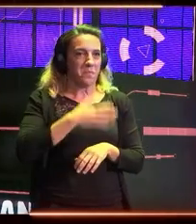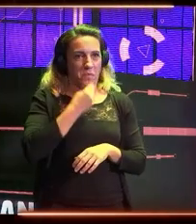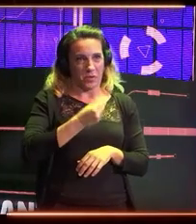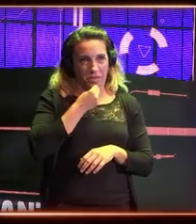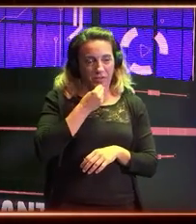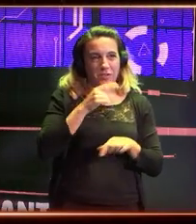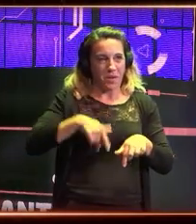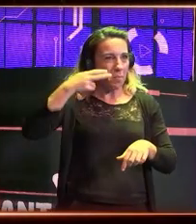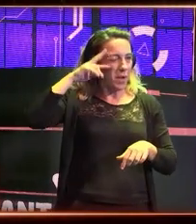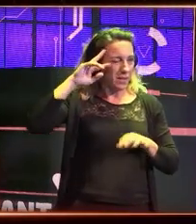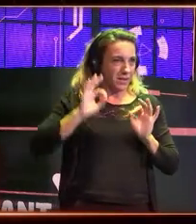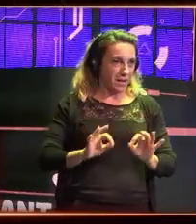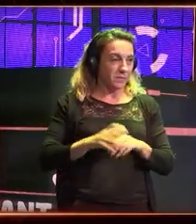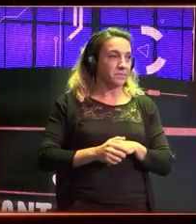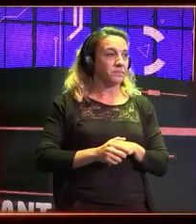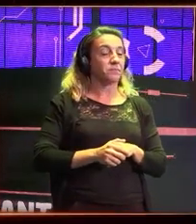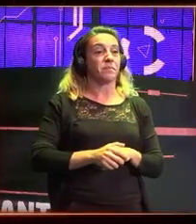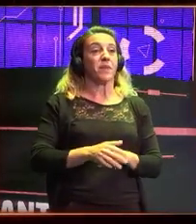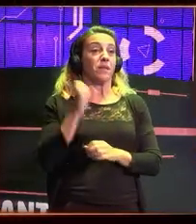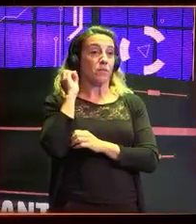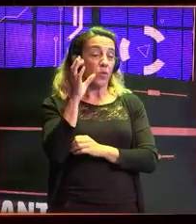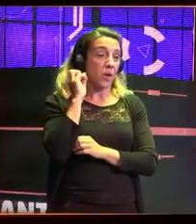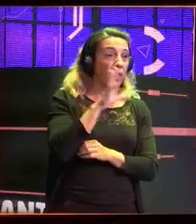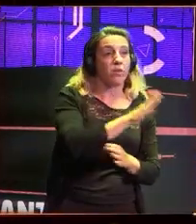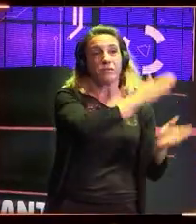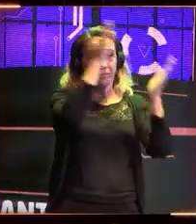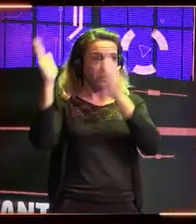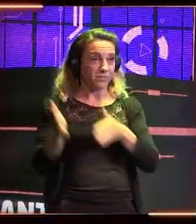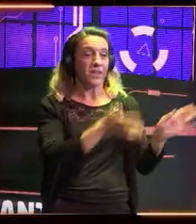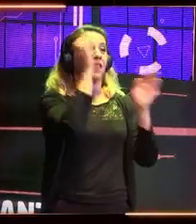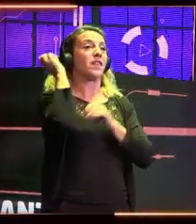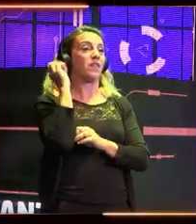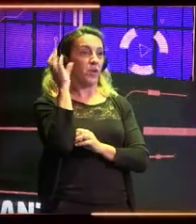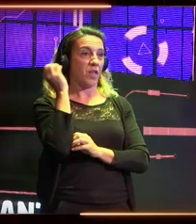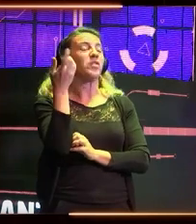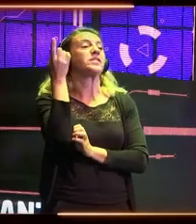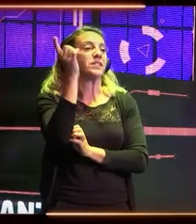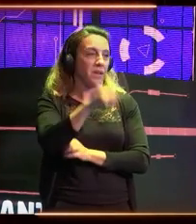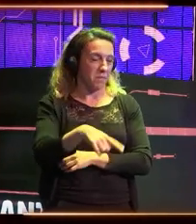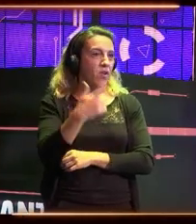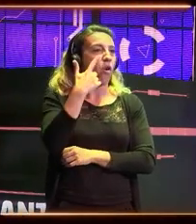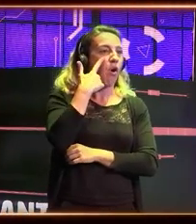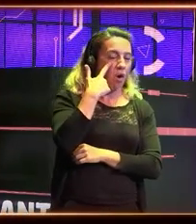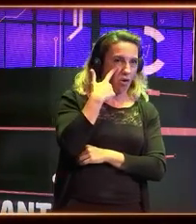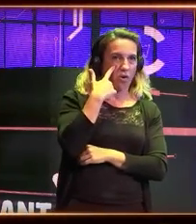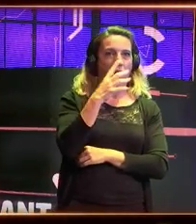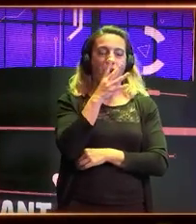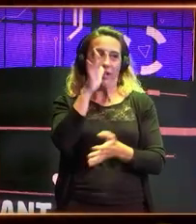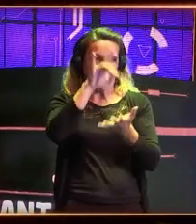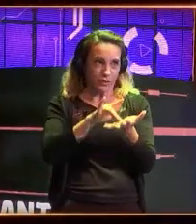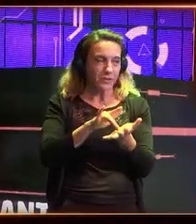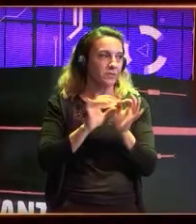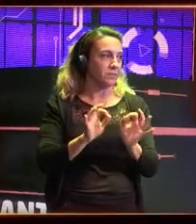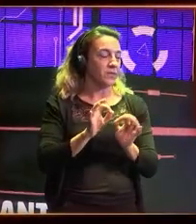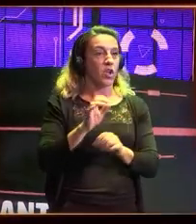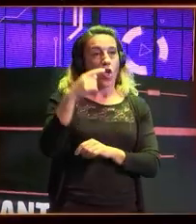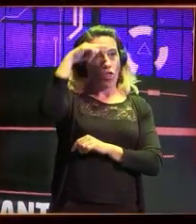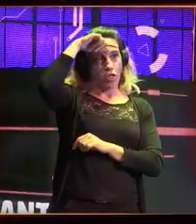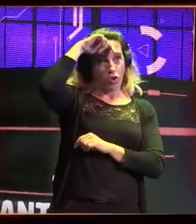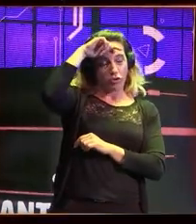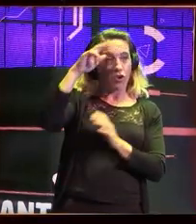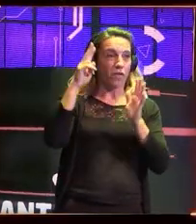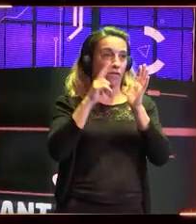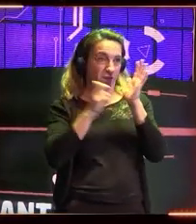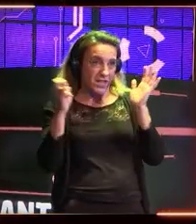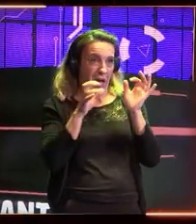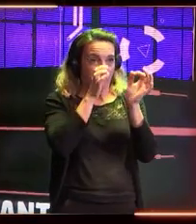bonito no de esta experiencia bueno de divulgador a divulgador y tiro porque me toca Ah mucho ojo con lo que viene a continuación miren él Es doctor en física